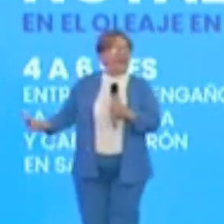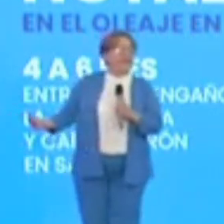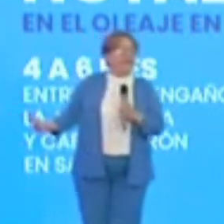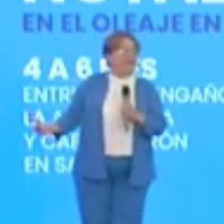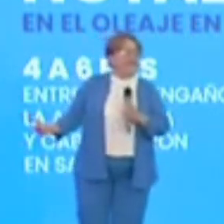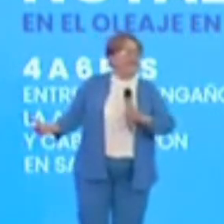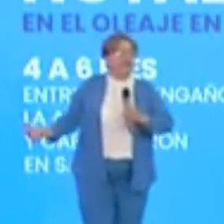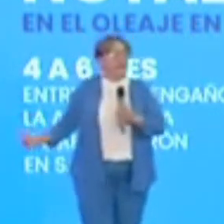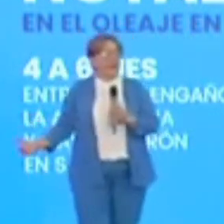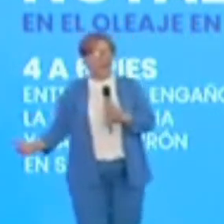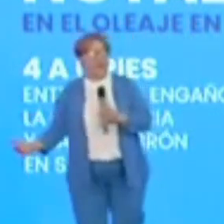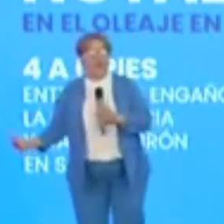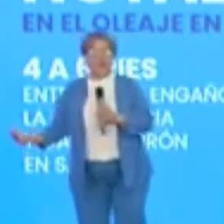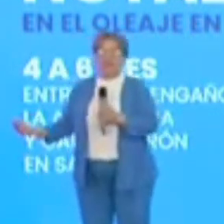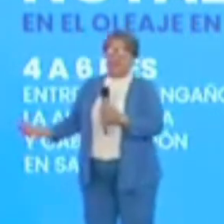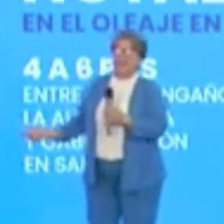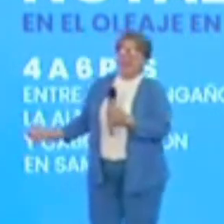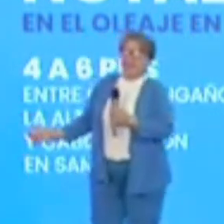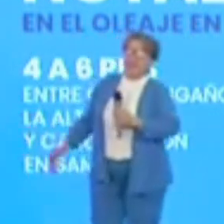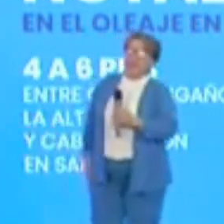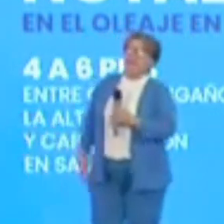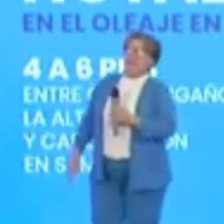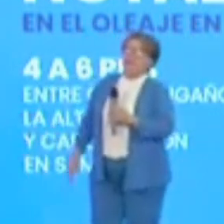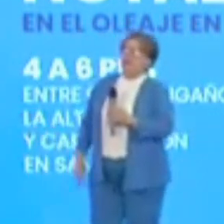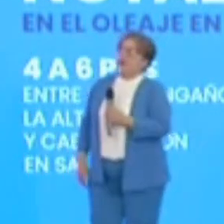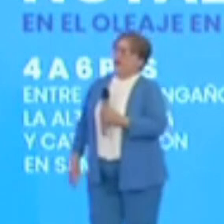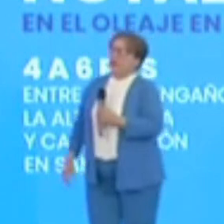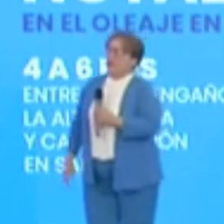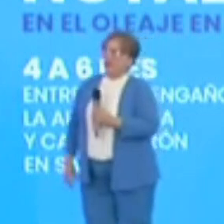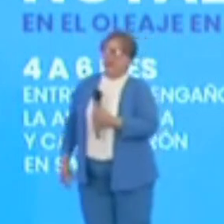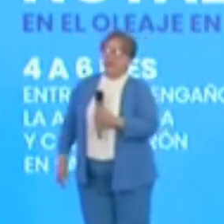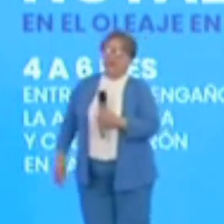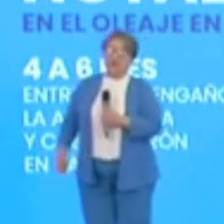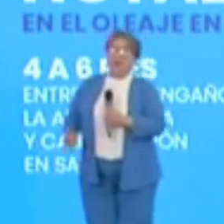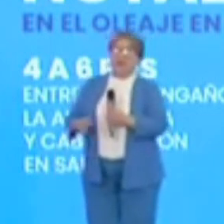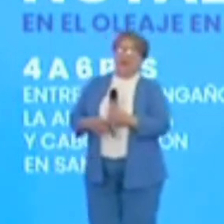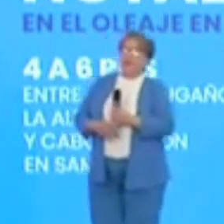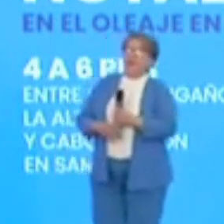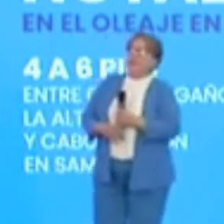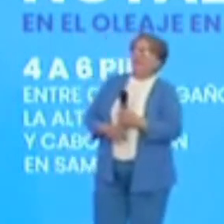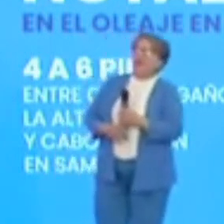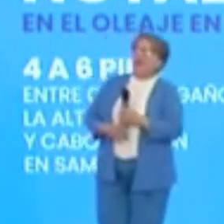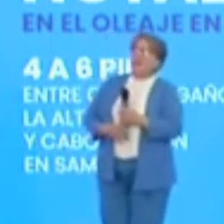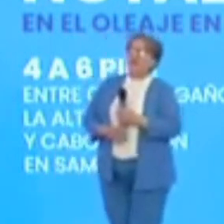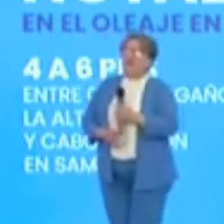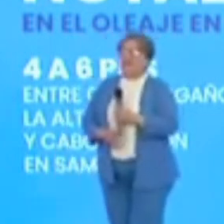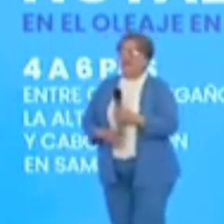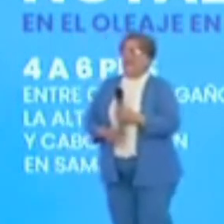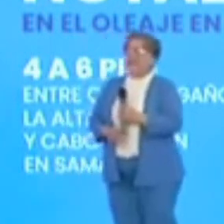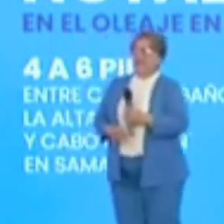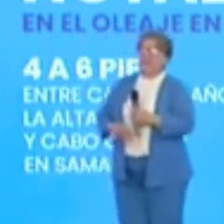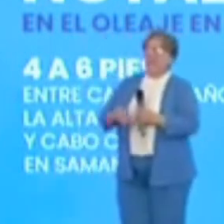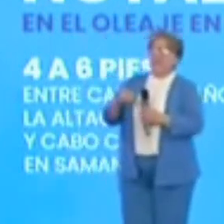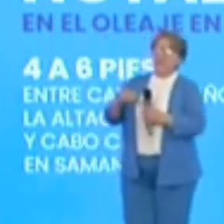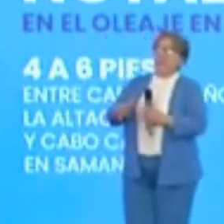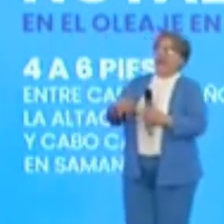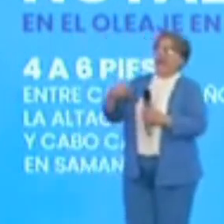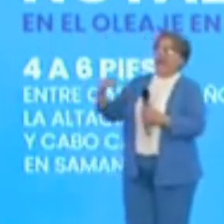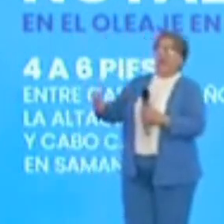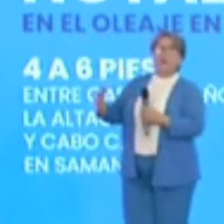buenas tardes, funcionarios, buenas tardes, medios de comunicación. Como ya señaló el señor